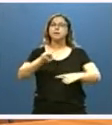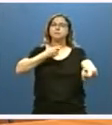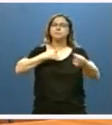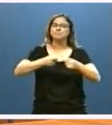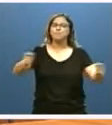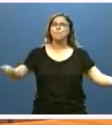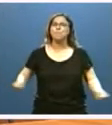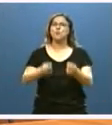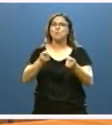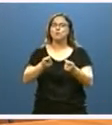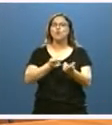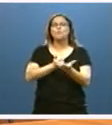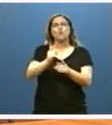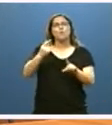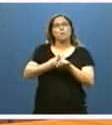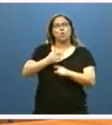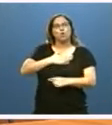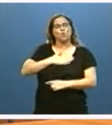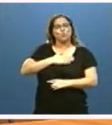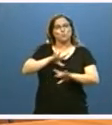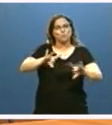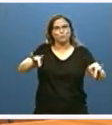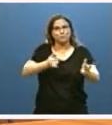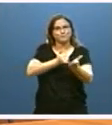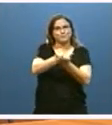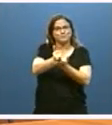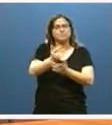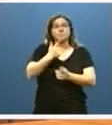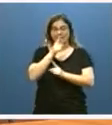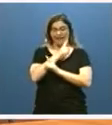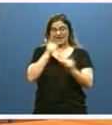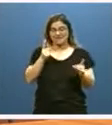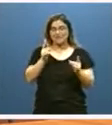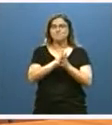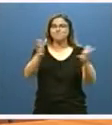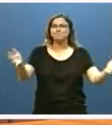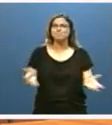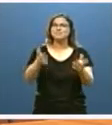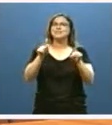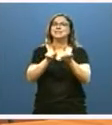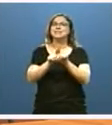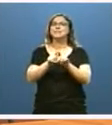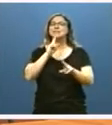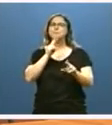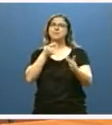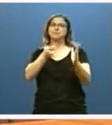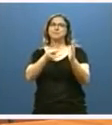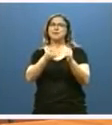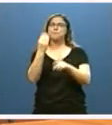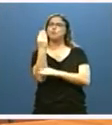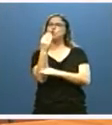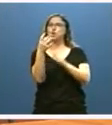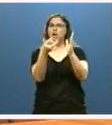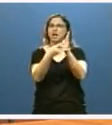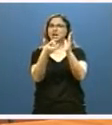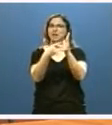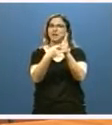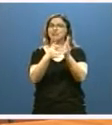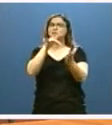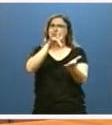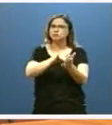de productos agroalimentarios este último año se ha seguido potenciando la oferta de figuras de calidad que alcanza ya la